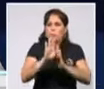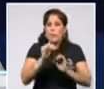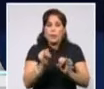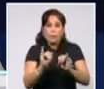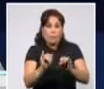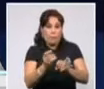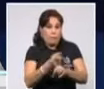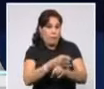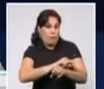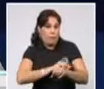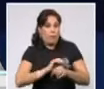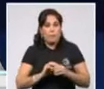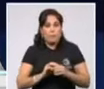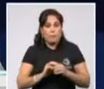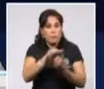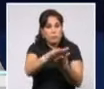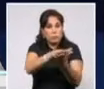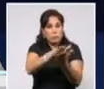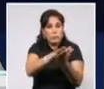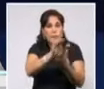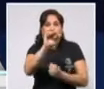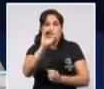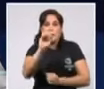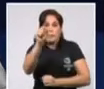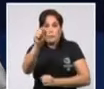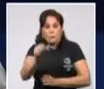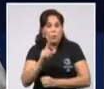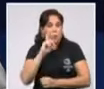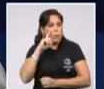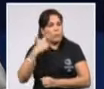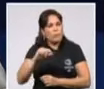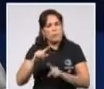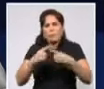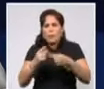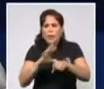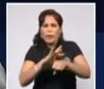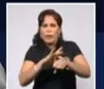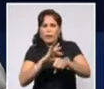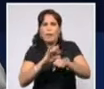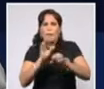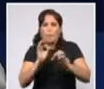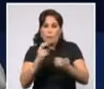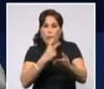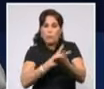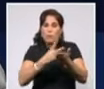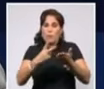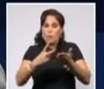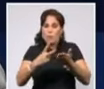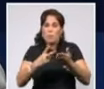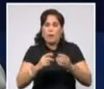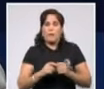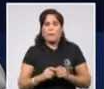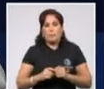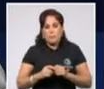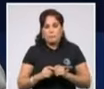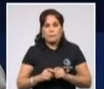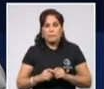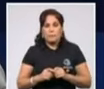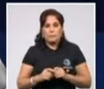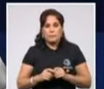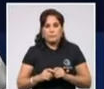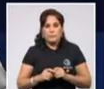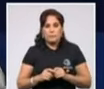ayer, pues está en 60 personas que en los últimos 15 días no se ha podido precisar la fuente de